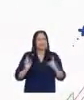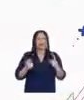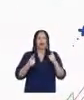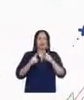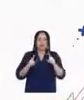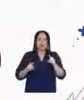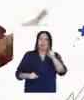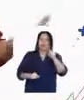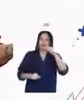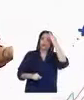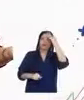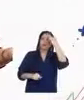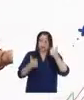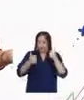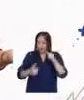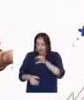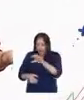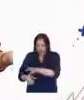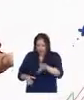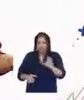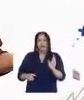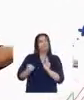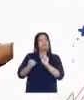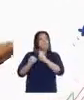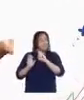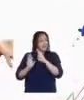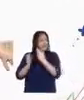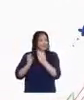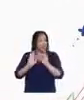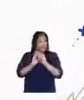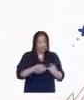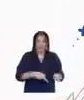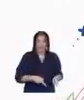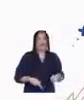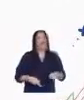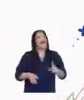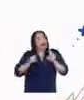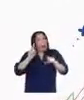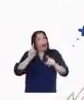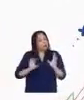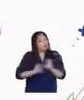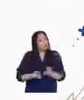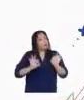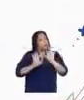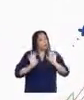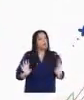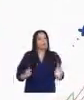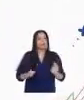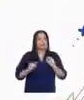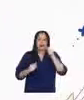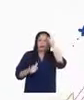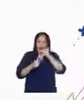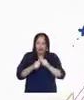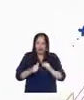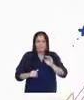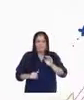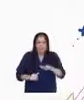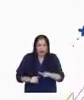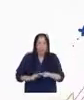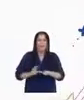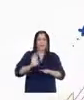Pero al menos sabes a qué familia perteneces. Ah, ya ves, algo es algo. Vamos, paso a